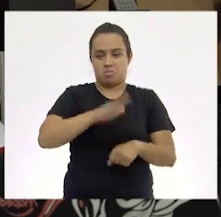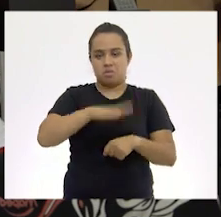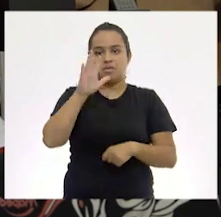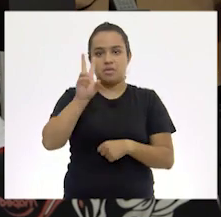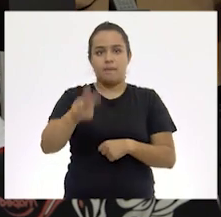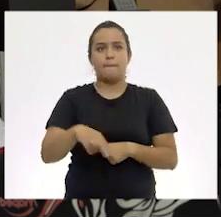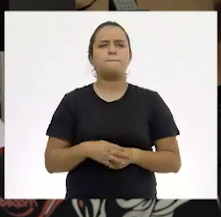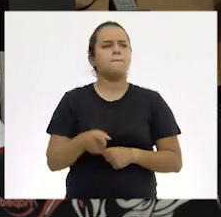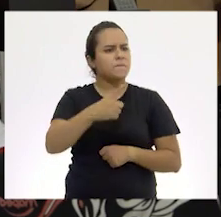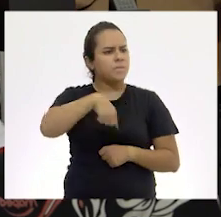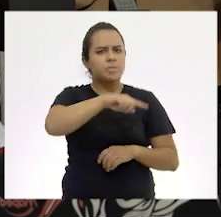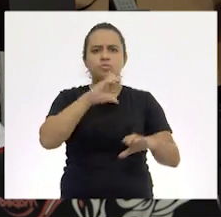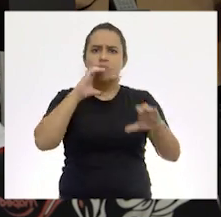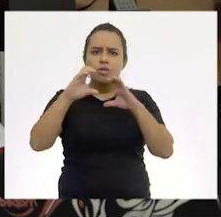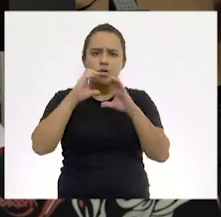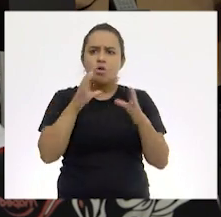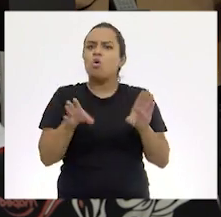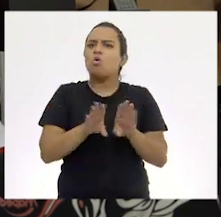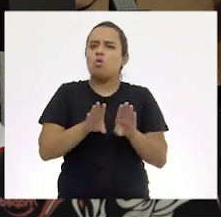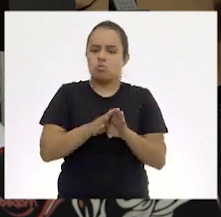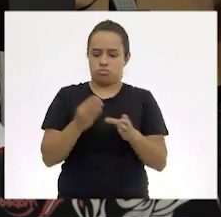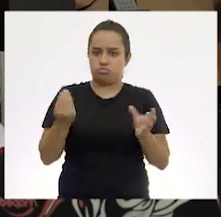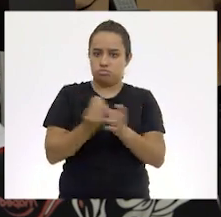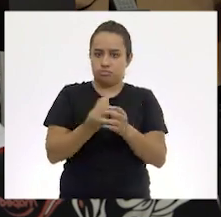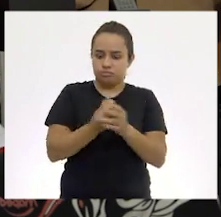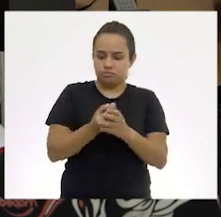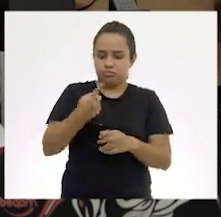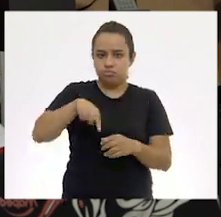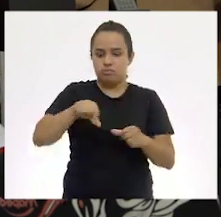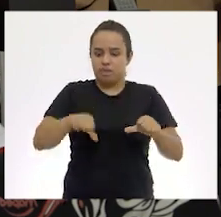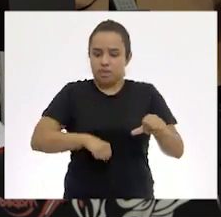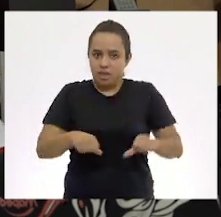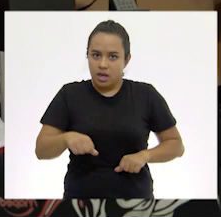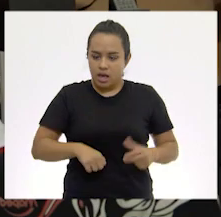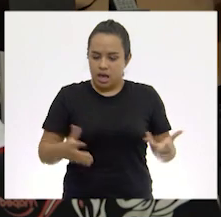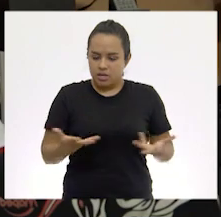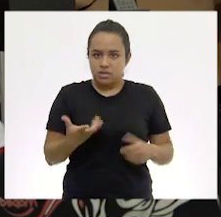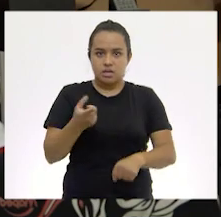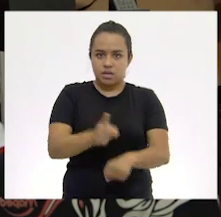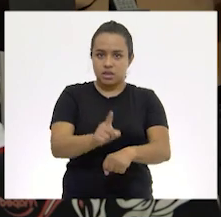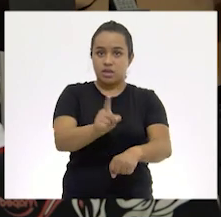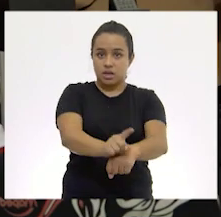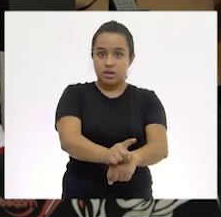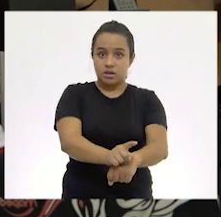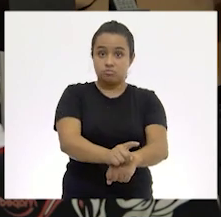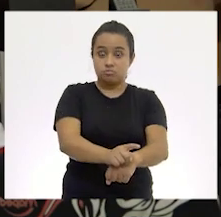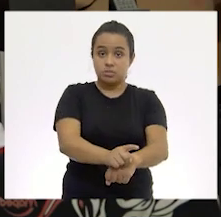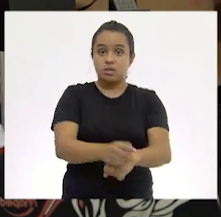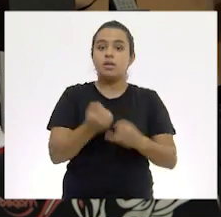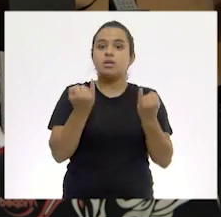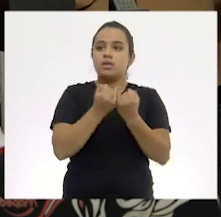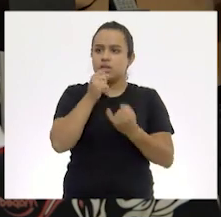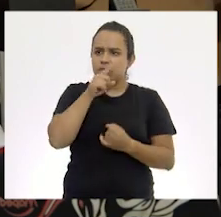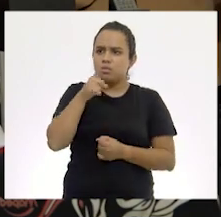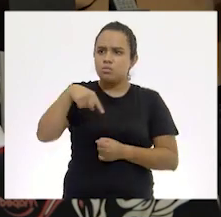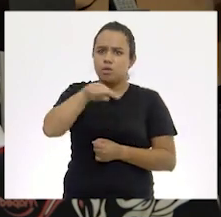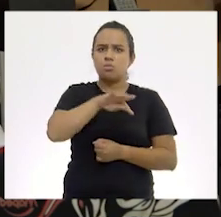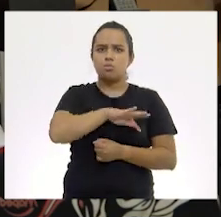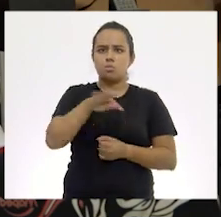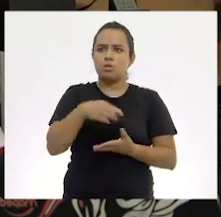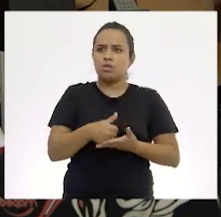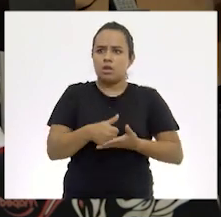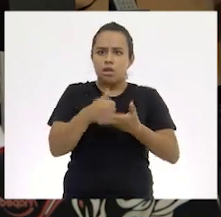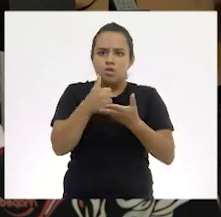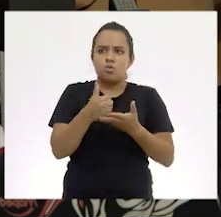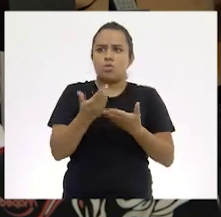Nos estamos comunicando, tomando nuestras clases, haciendo nuestras actividades diarias y podemos ayudarnos y todo